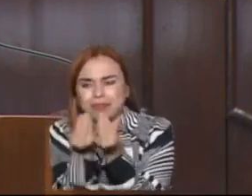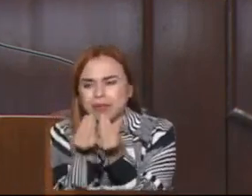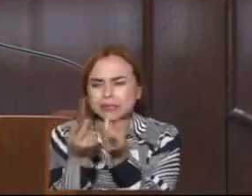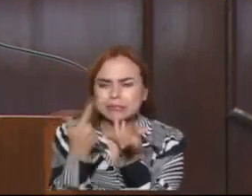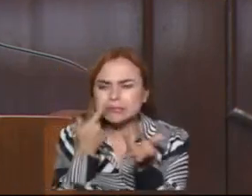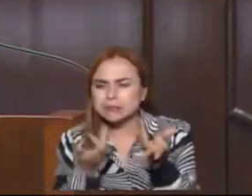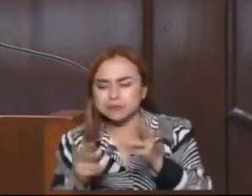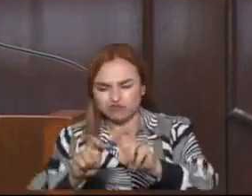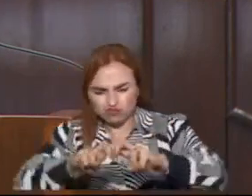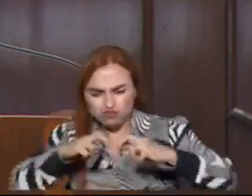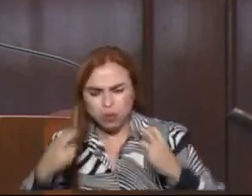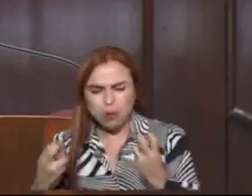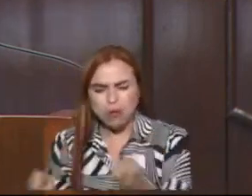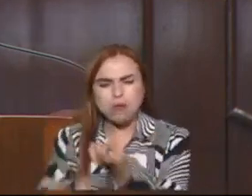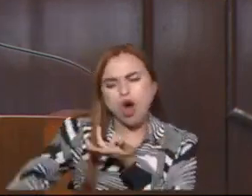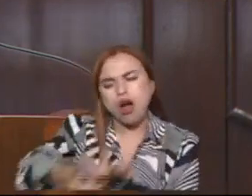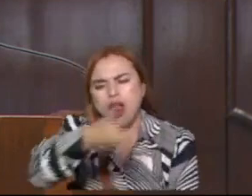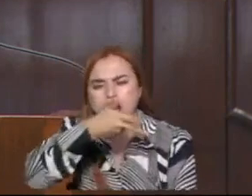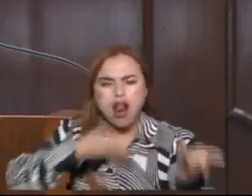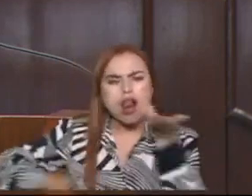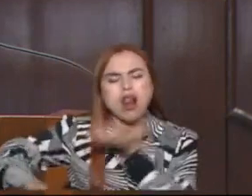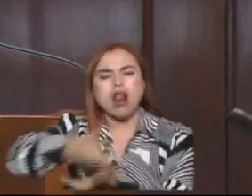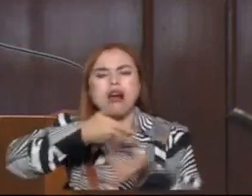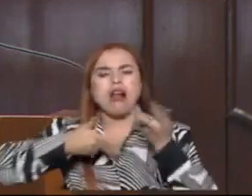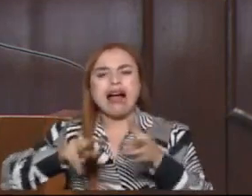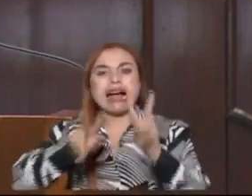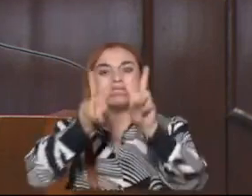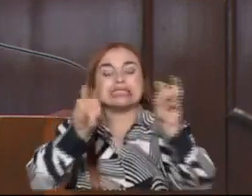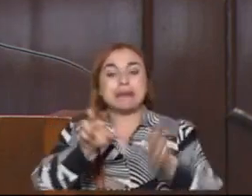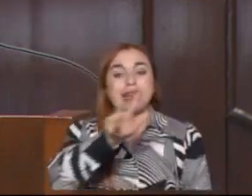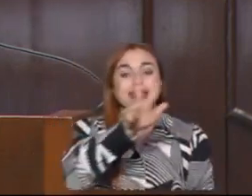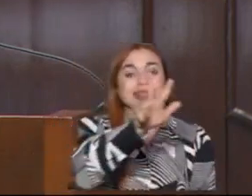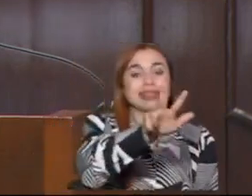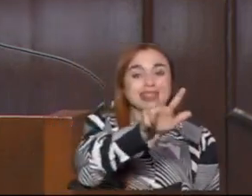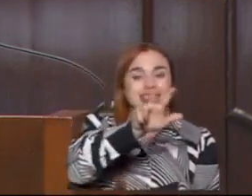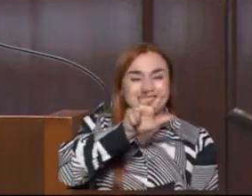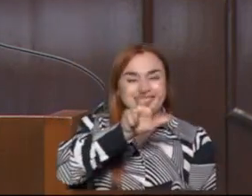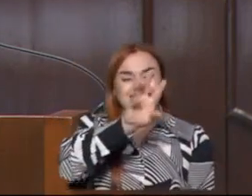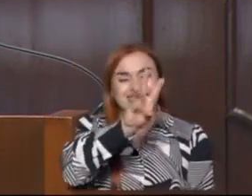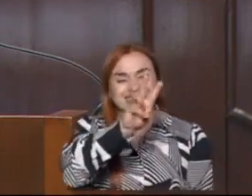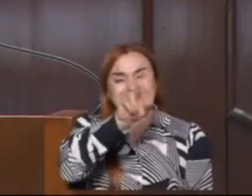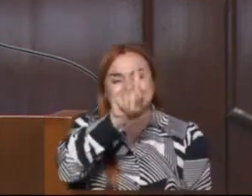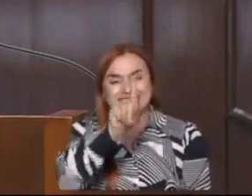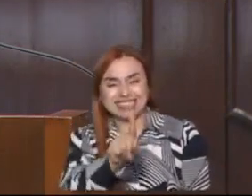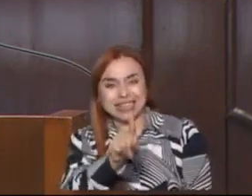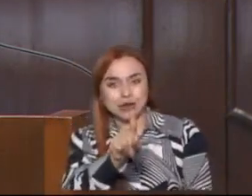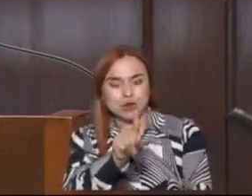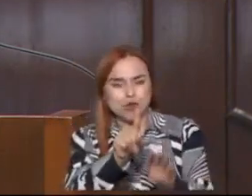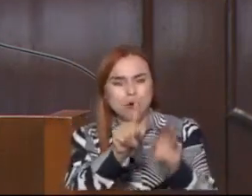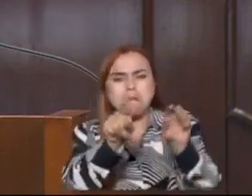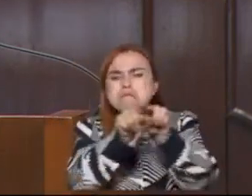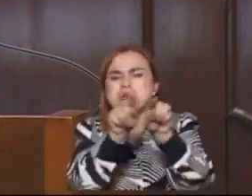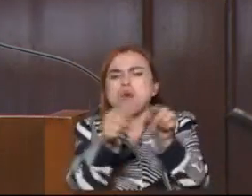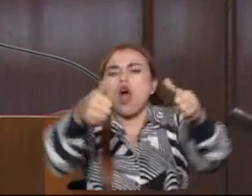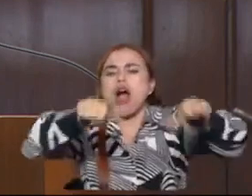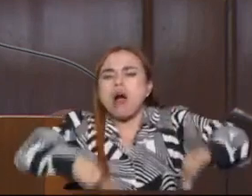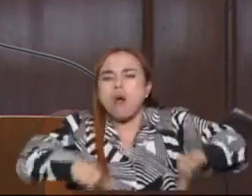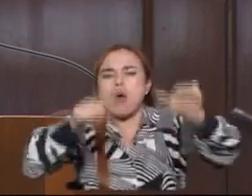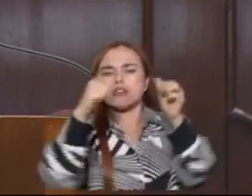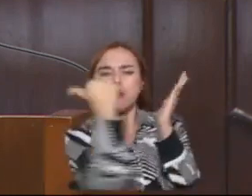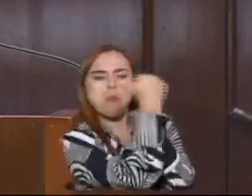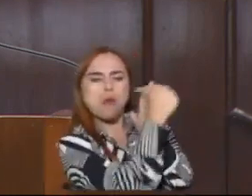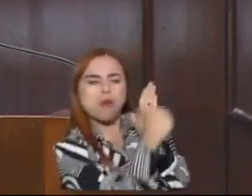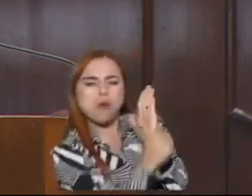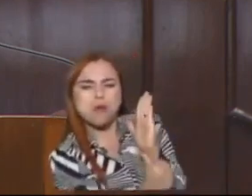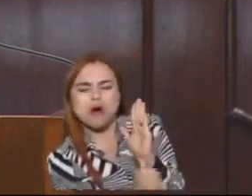361 compromisos sobre pesca sostenible, cambio climático, contaminación marina, seguridad de